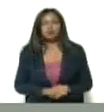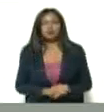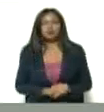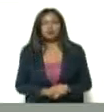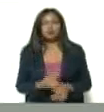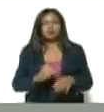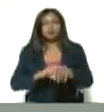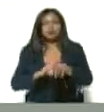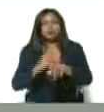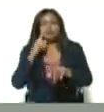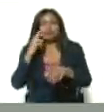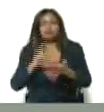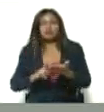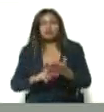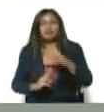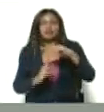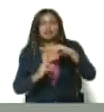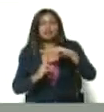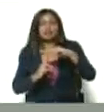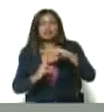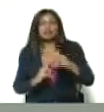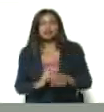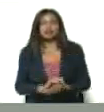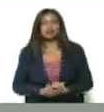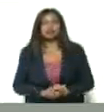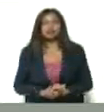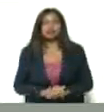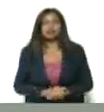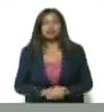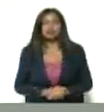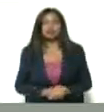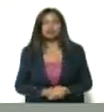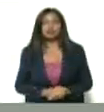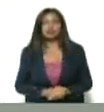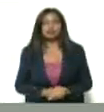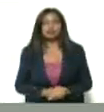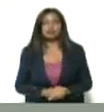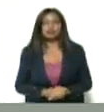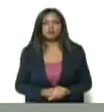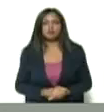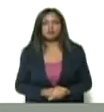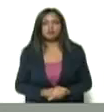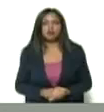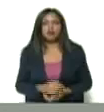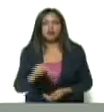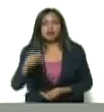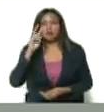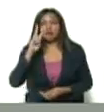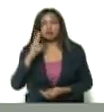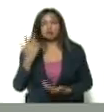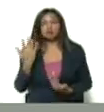tiempo real desde el Táchira. Desde el Táchira, aquí tengo el dato.